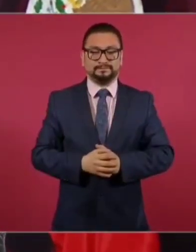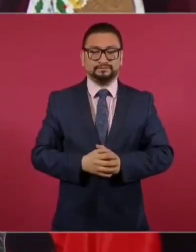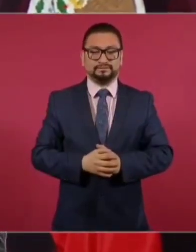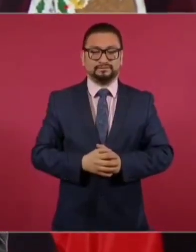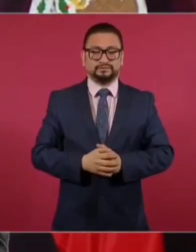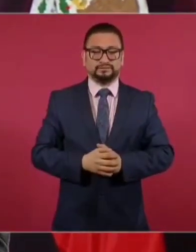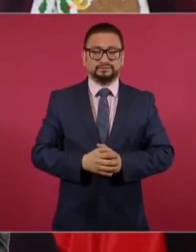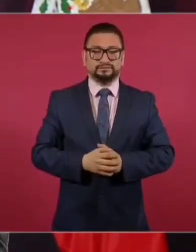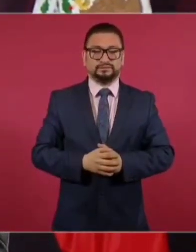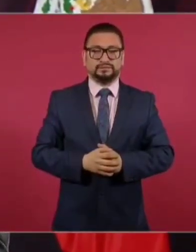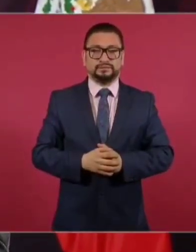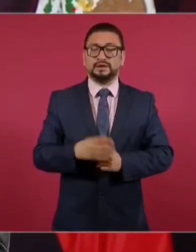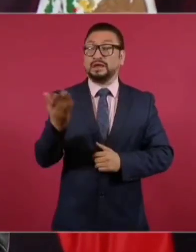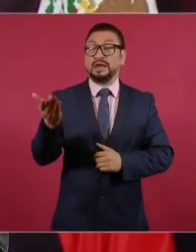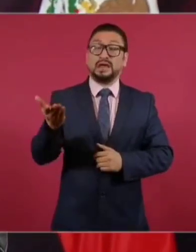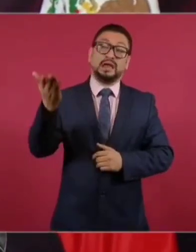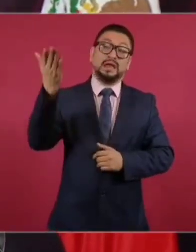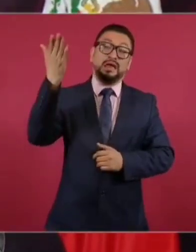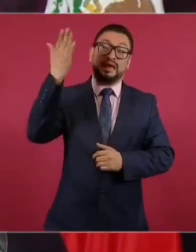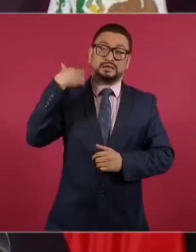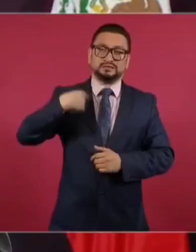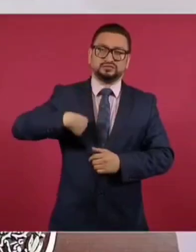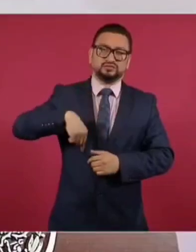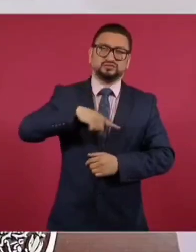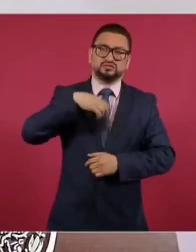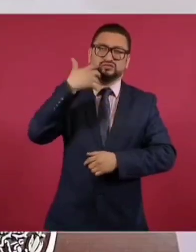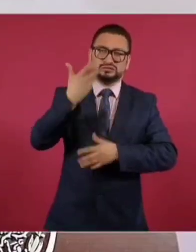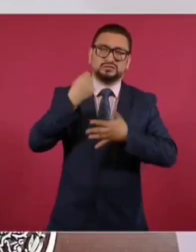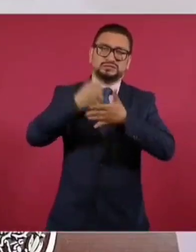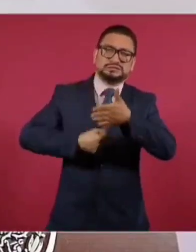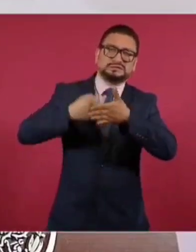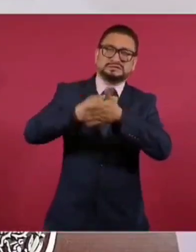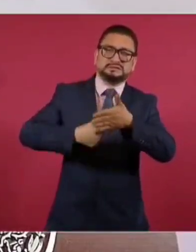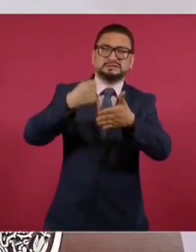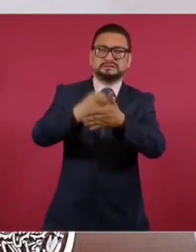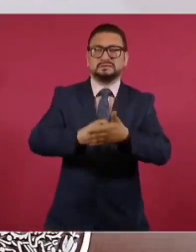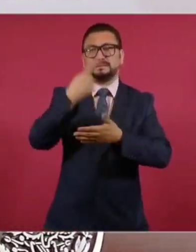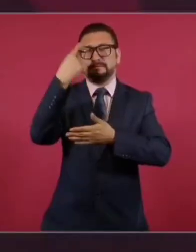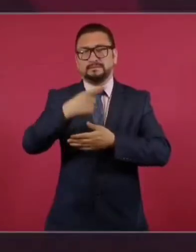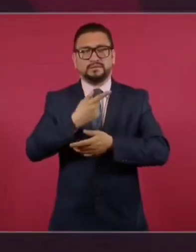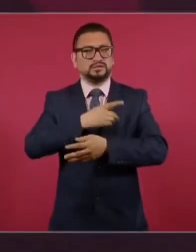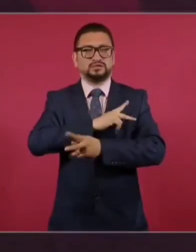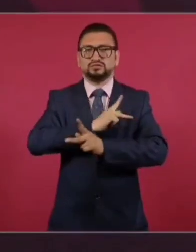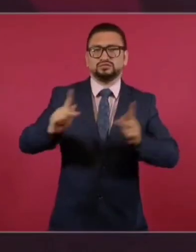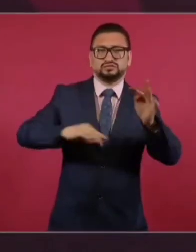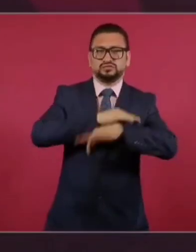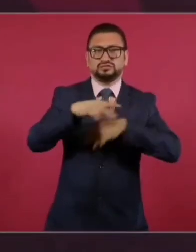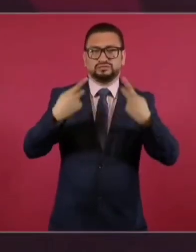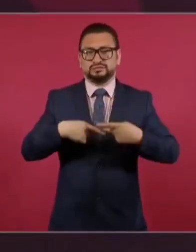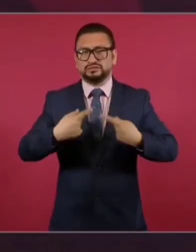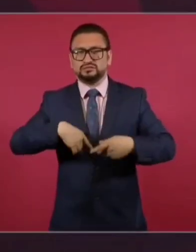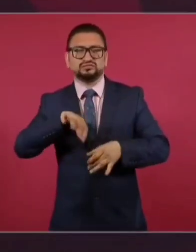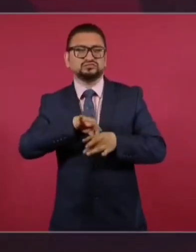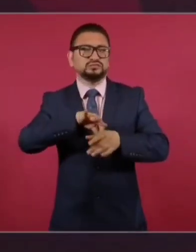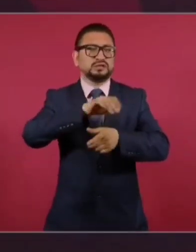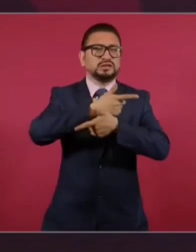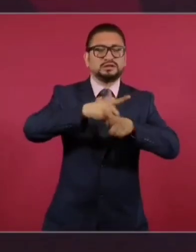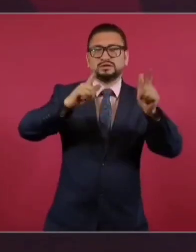Desde que estábamos luchando por la democracia, la